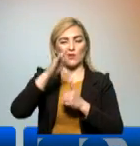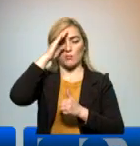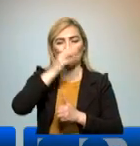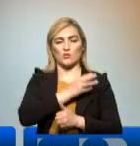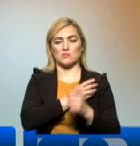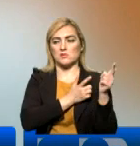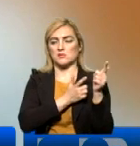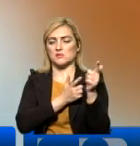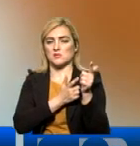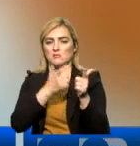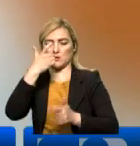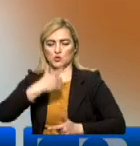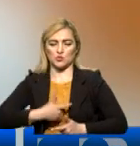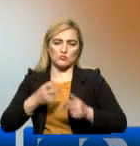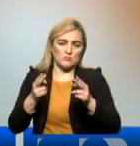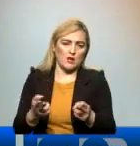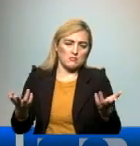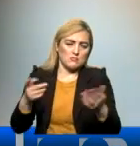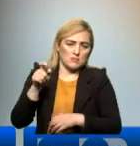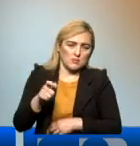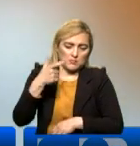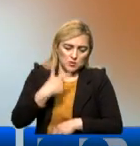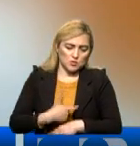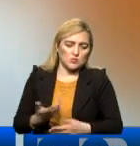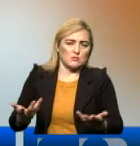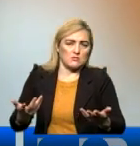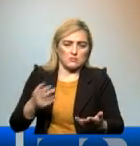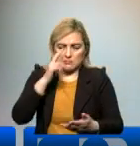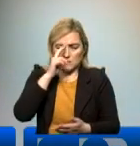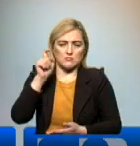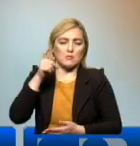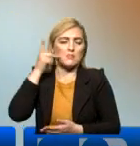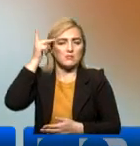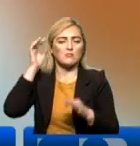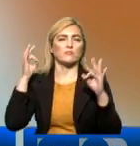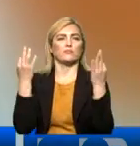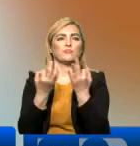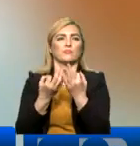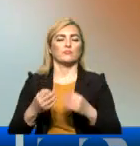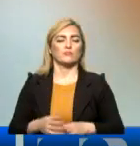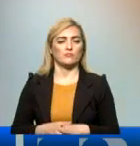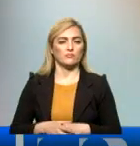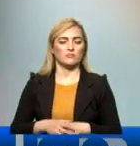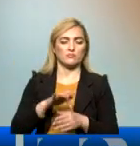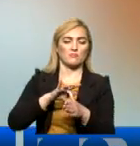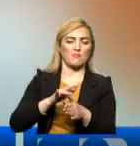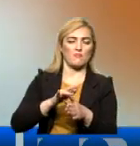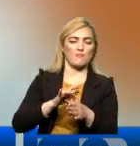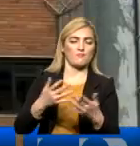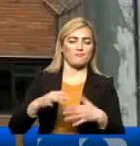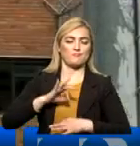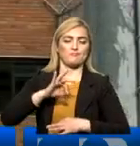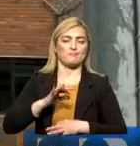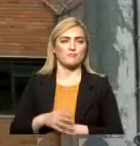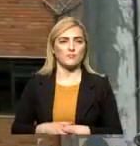penitenciarios, que también somos seres humanos, que también somos personas, que también somos padres de familia, que estamos expuestos ante este